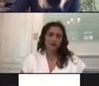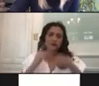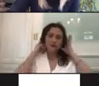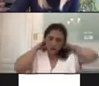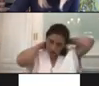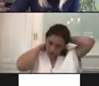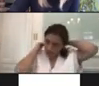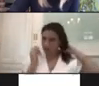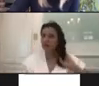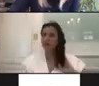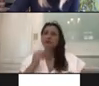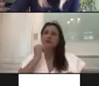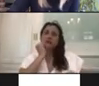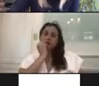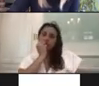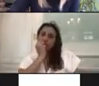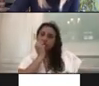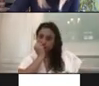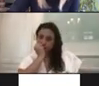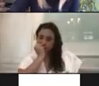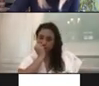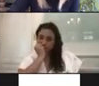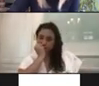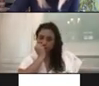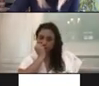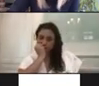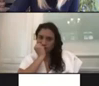USA para todos ustedes, está este que se llama